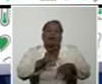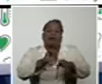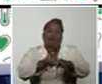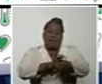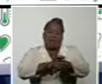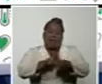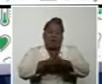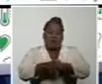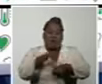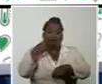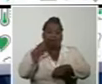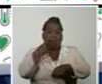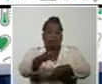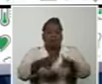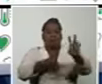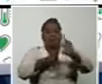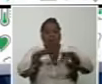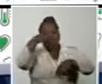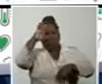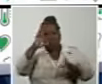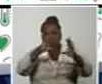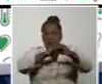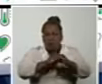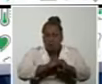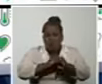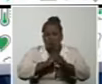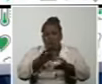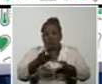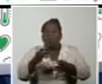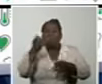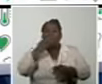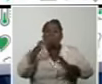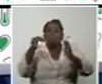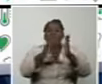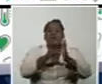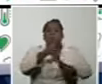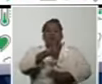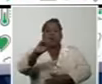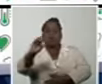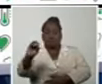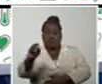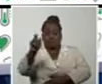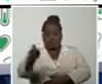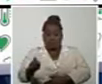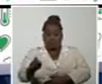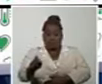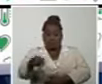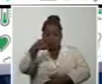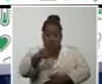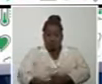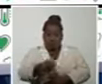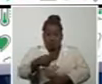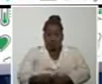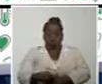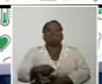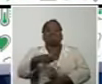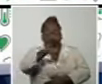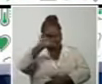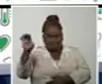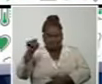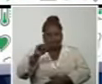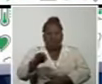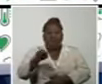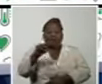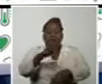sistema informativo de la televisión cubana, y más de 1.400 procesos han llegado a los tribunales. En estos momentos se